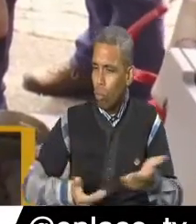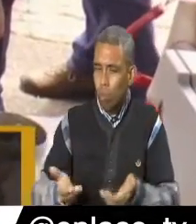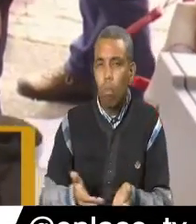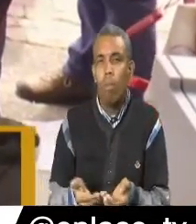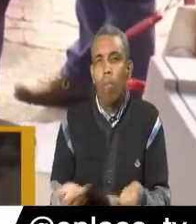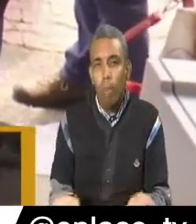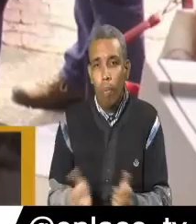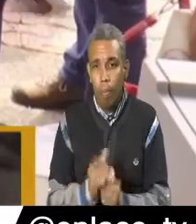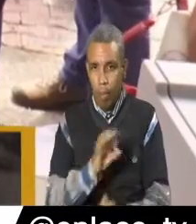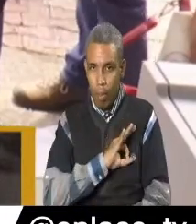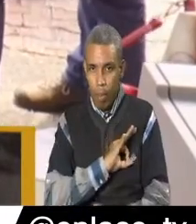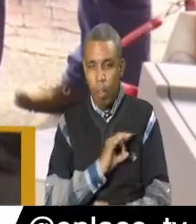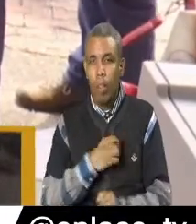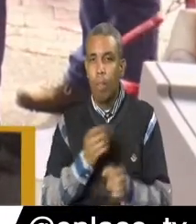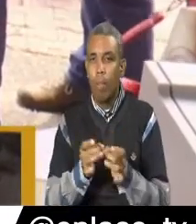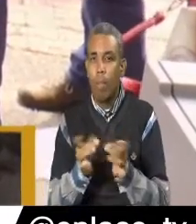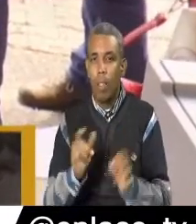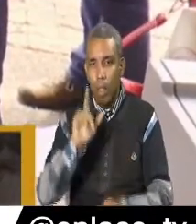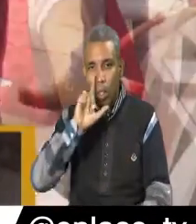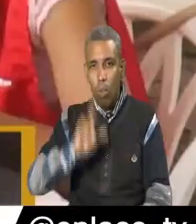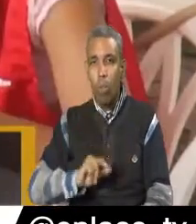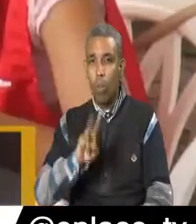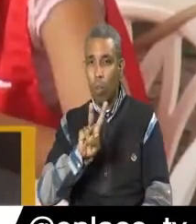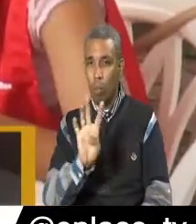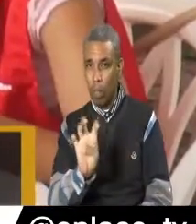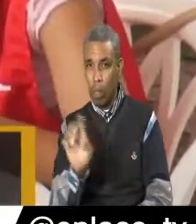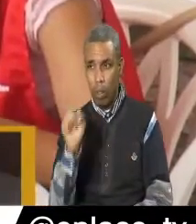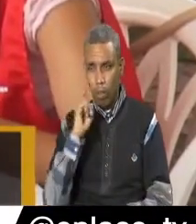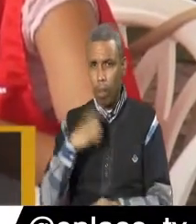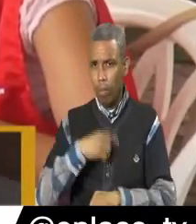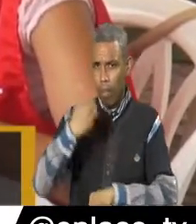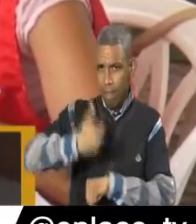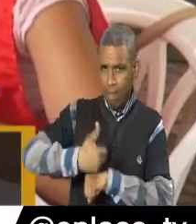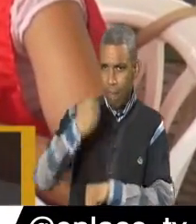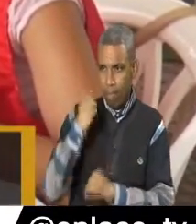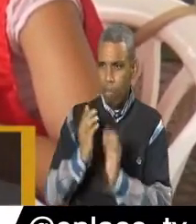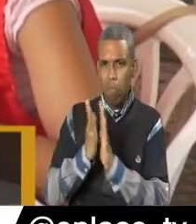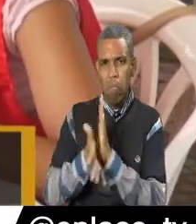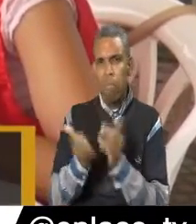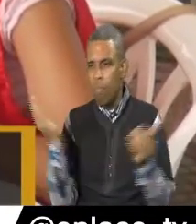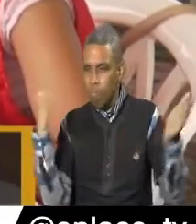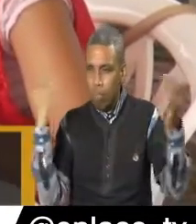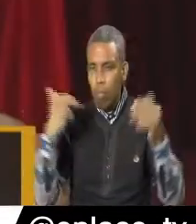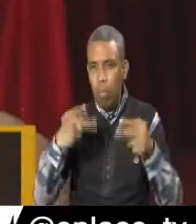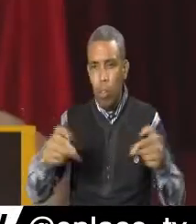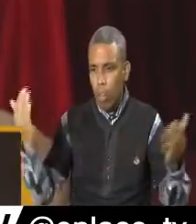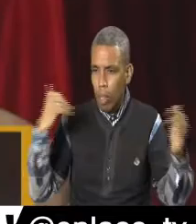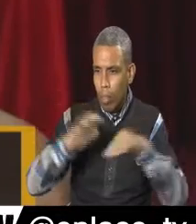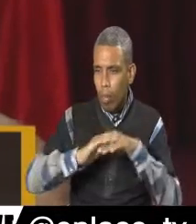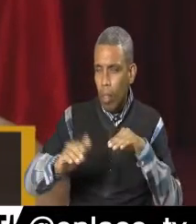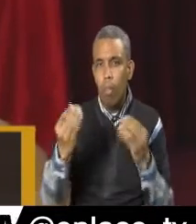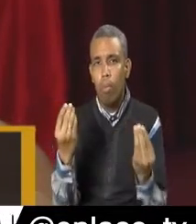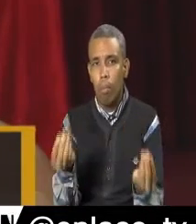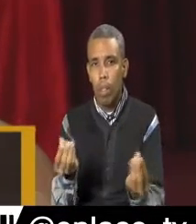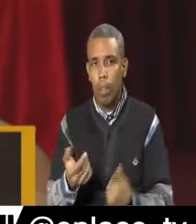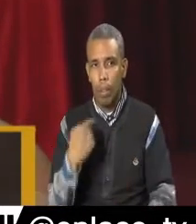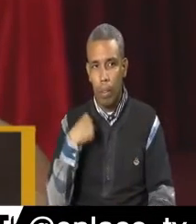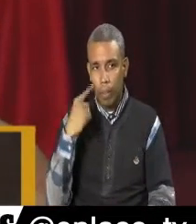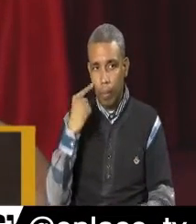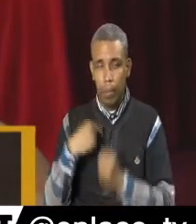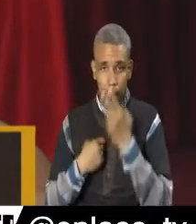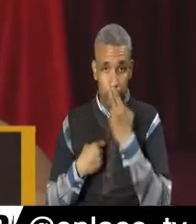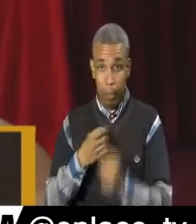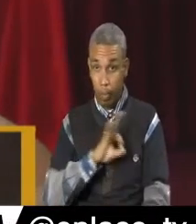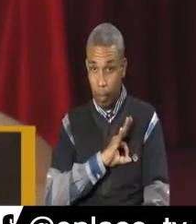para este sábado 29 de julio. La jefe de planeación de la caja explica los alcances de esta feria de servicios. El día sábado 29 de julio vamos a estar